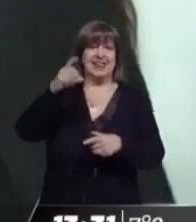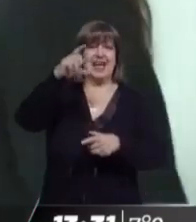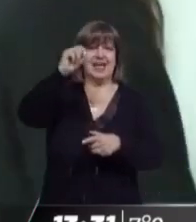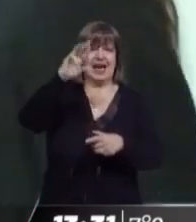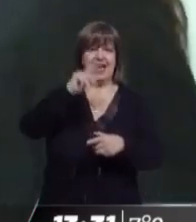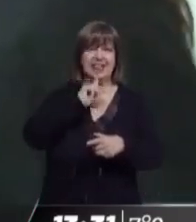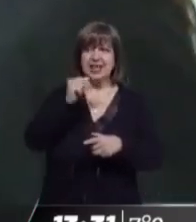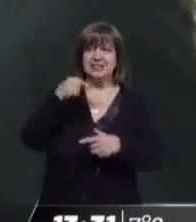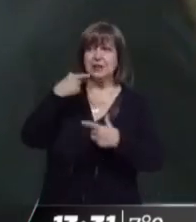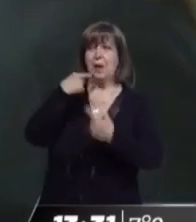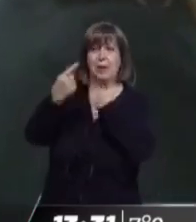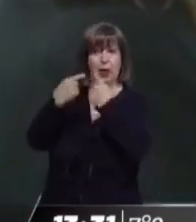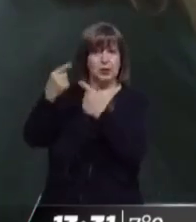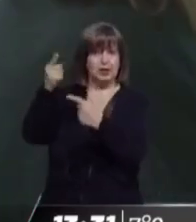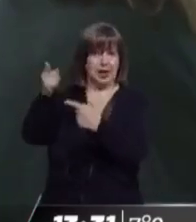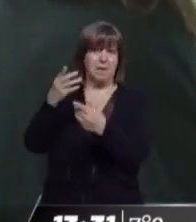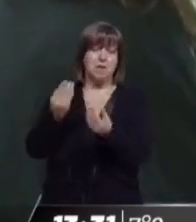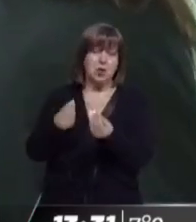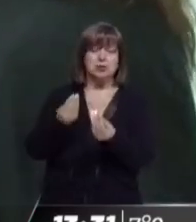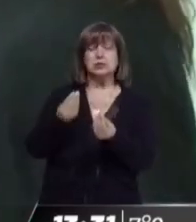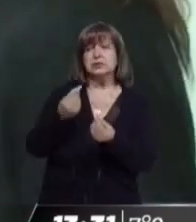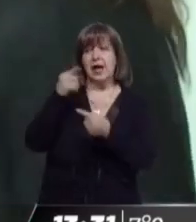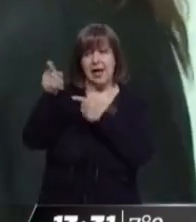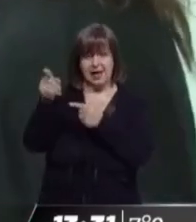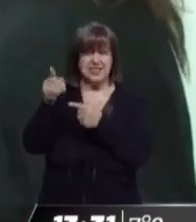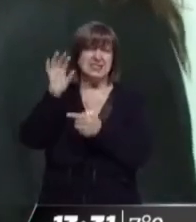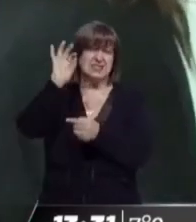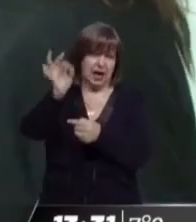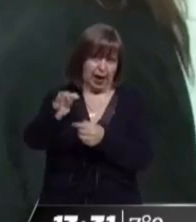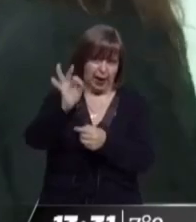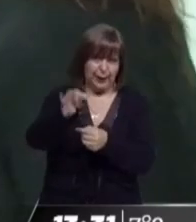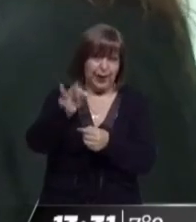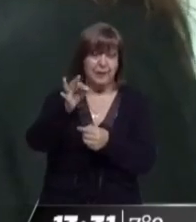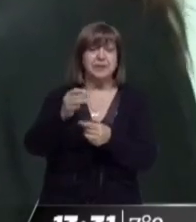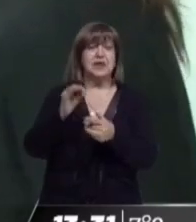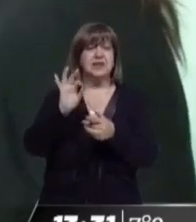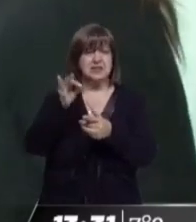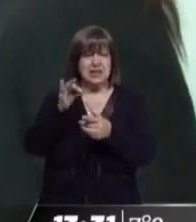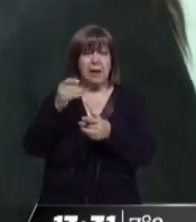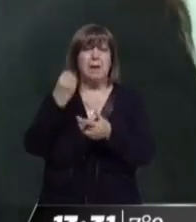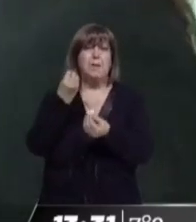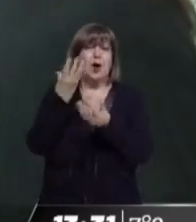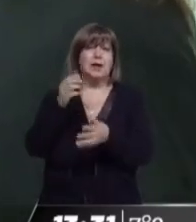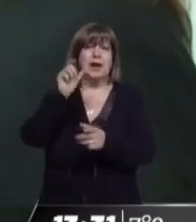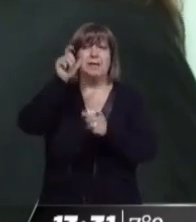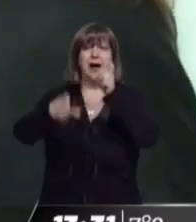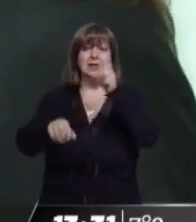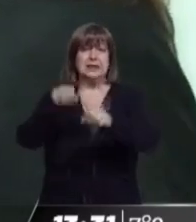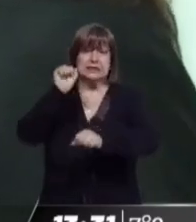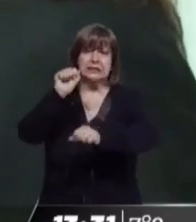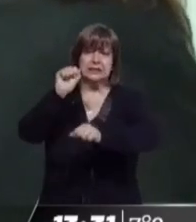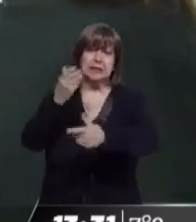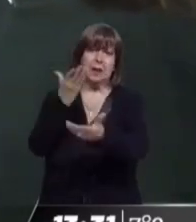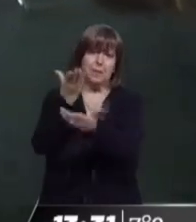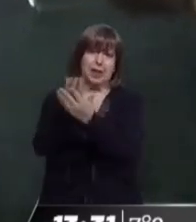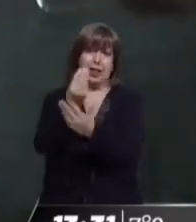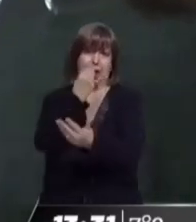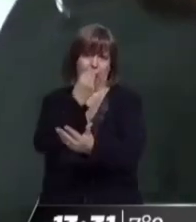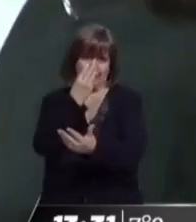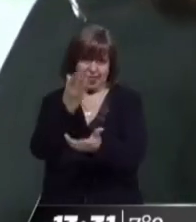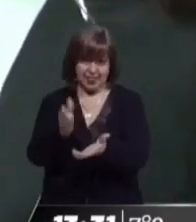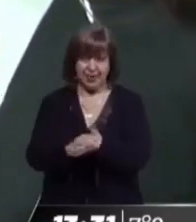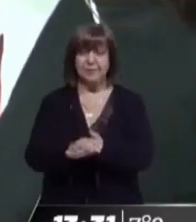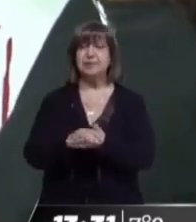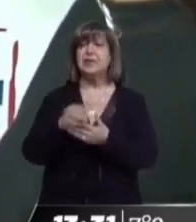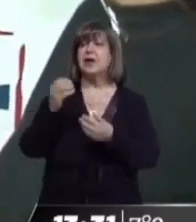pasa de alguna manera si bien no manejan números y manejan a gente que todos los días golpea la puerta acá en cáritas qué está pasando en